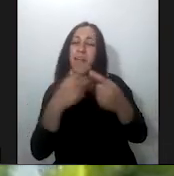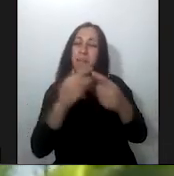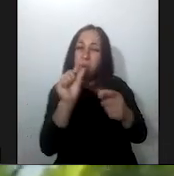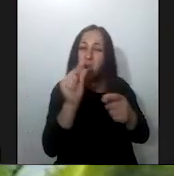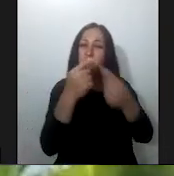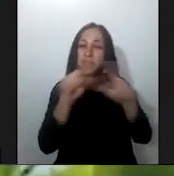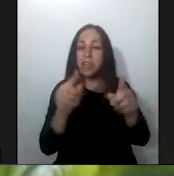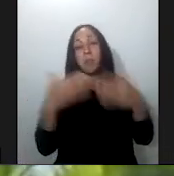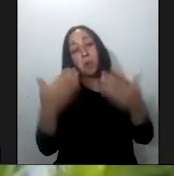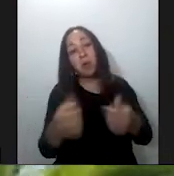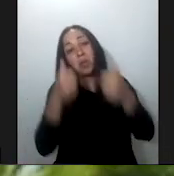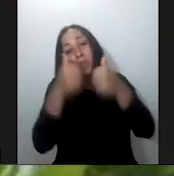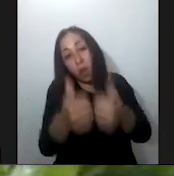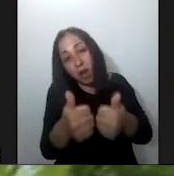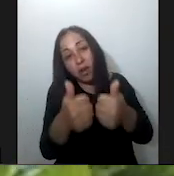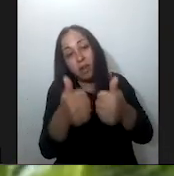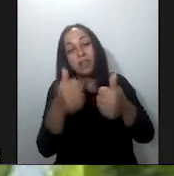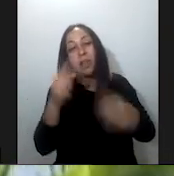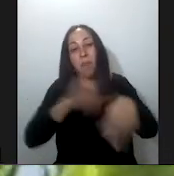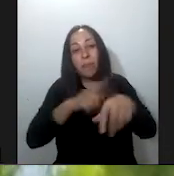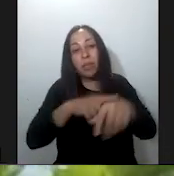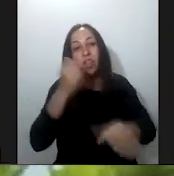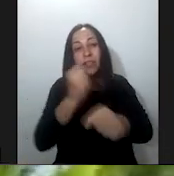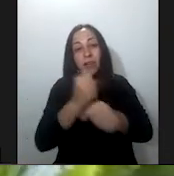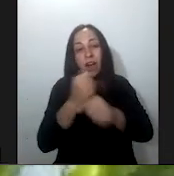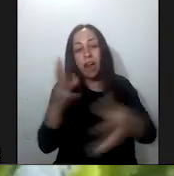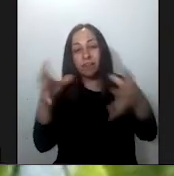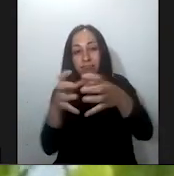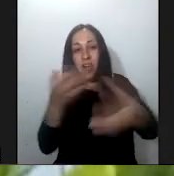línea. Es verdad, es un poquito diferente, pero bueno, está bueno ahí